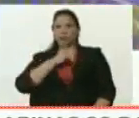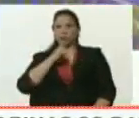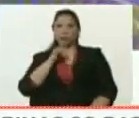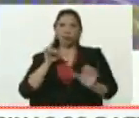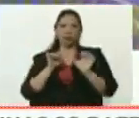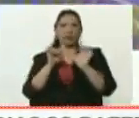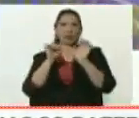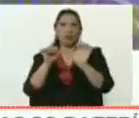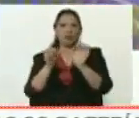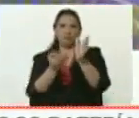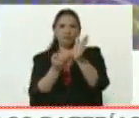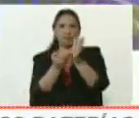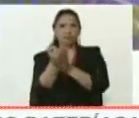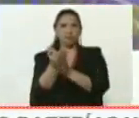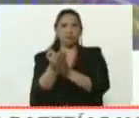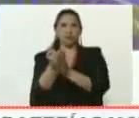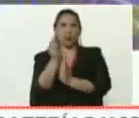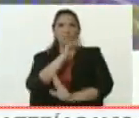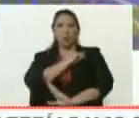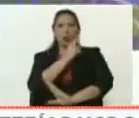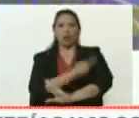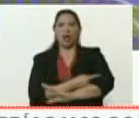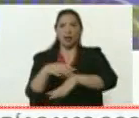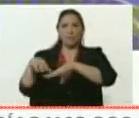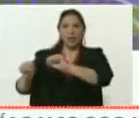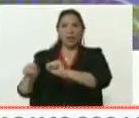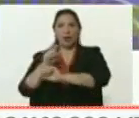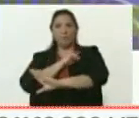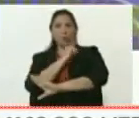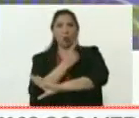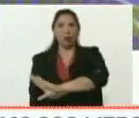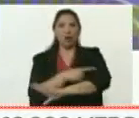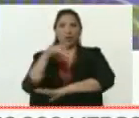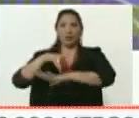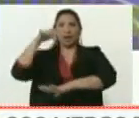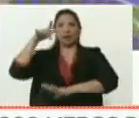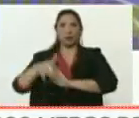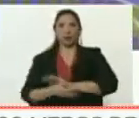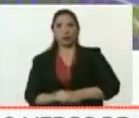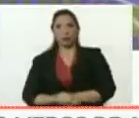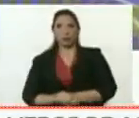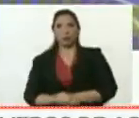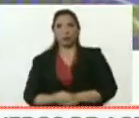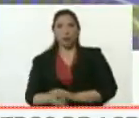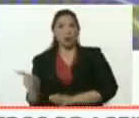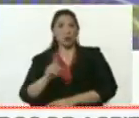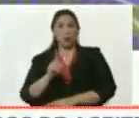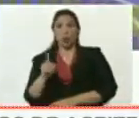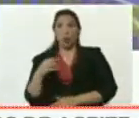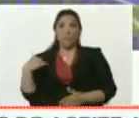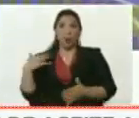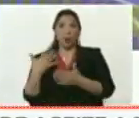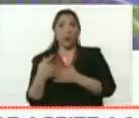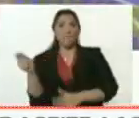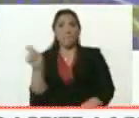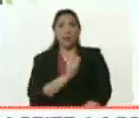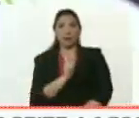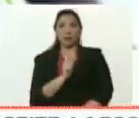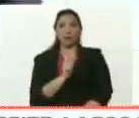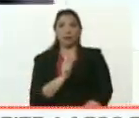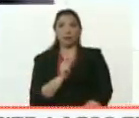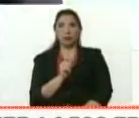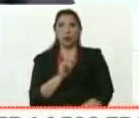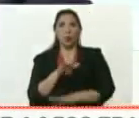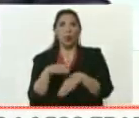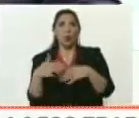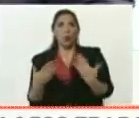los designios de los poderes imperiales, de los poderes fácticos. No habían pasado siquiera un mes y se